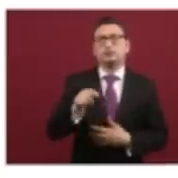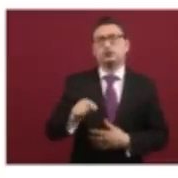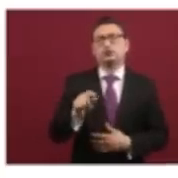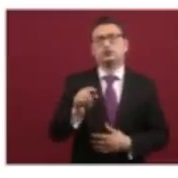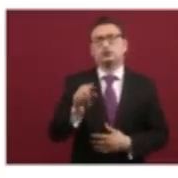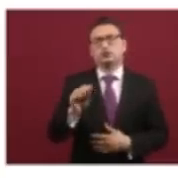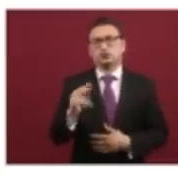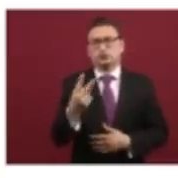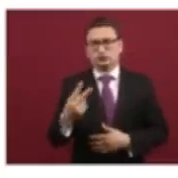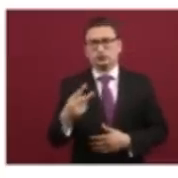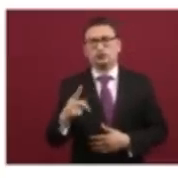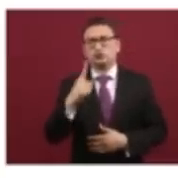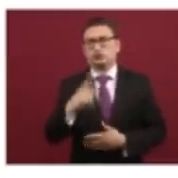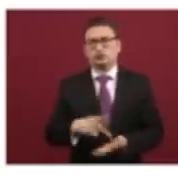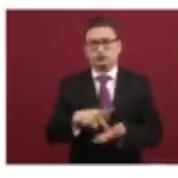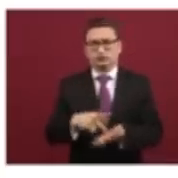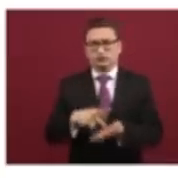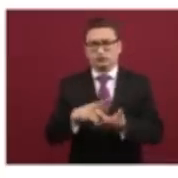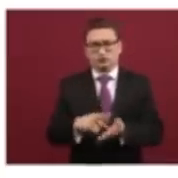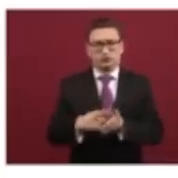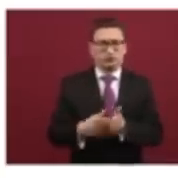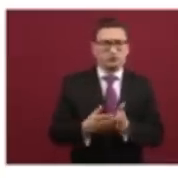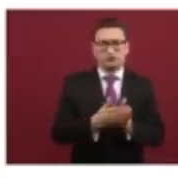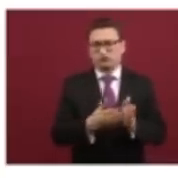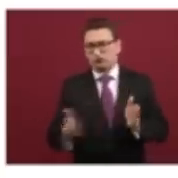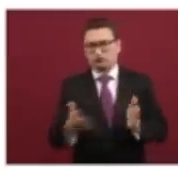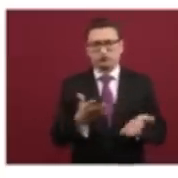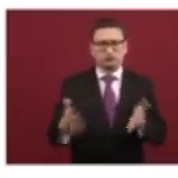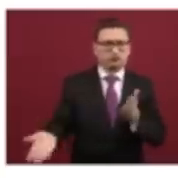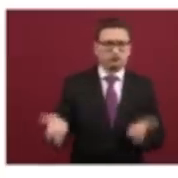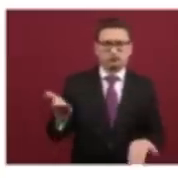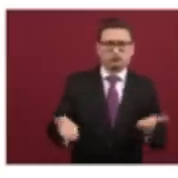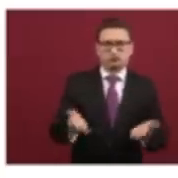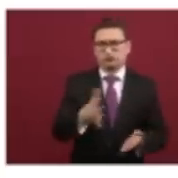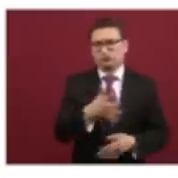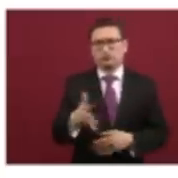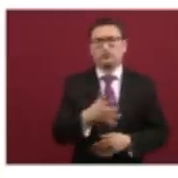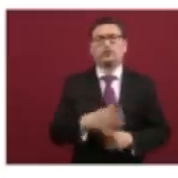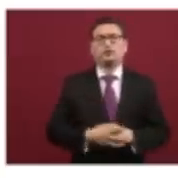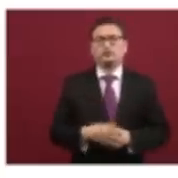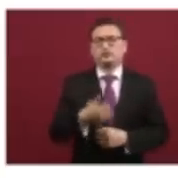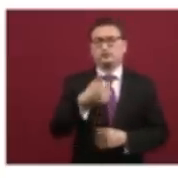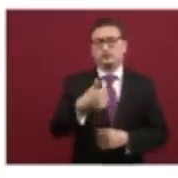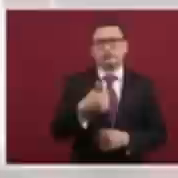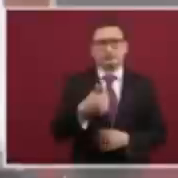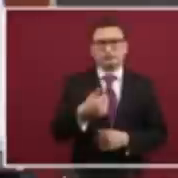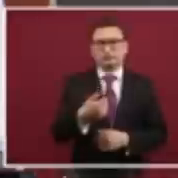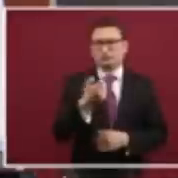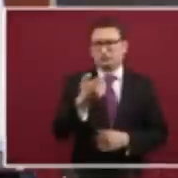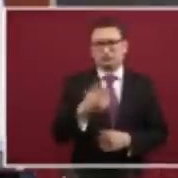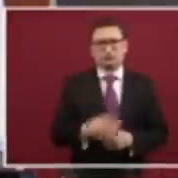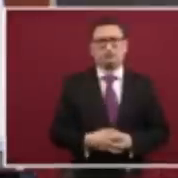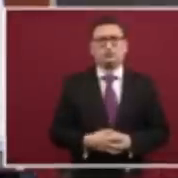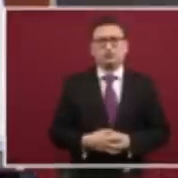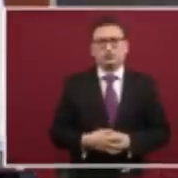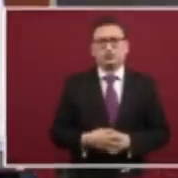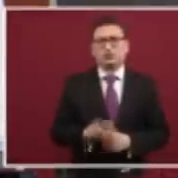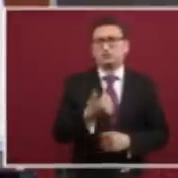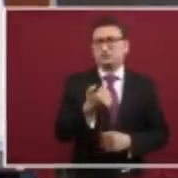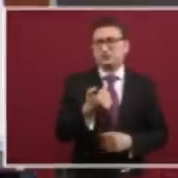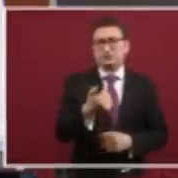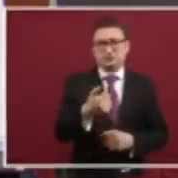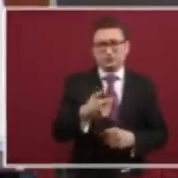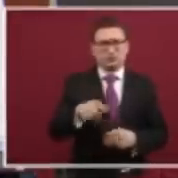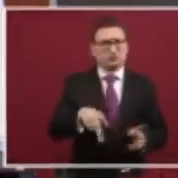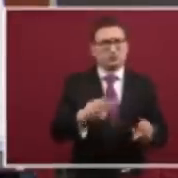15 pesos 92 centavos por kilo. En promedio, la diferencia de precio es de 6 pesos, el margen que están teniendo en